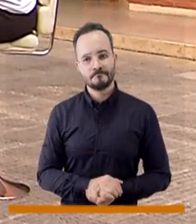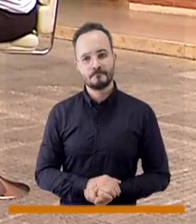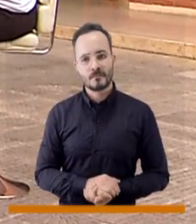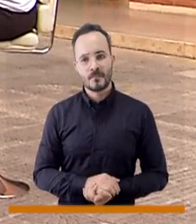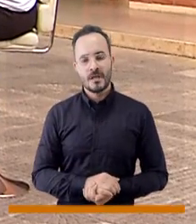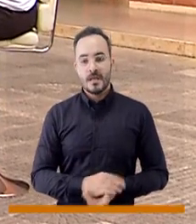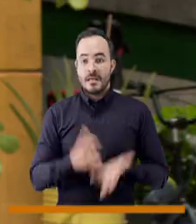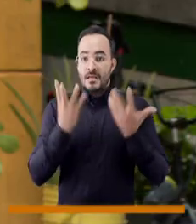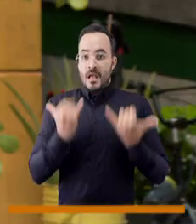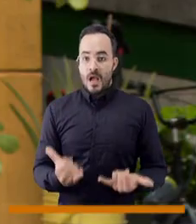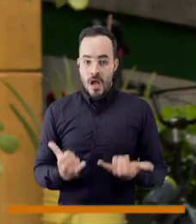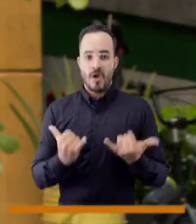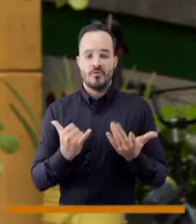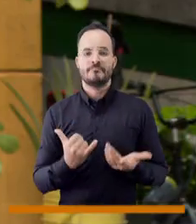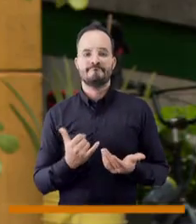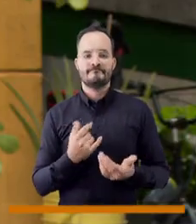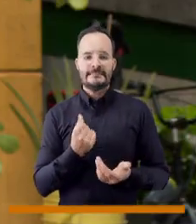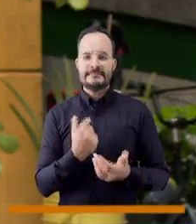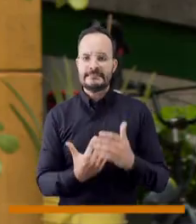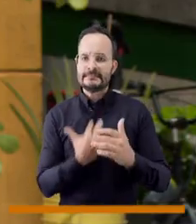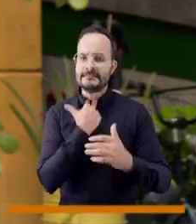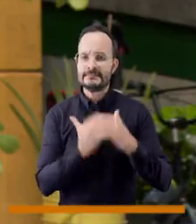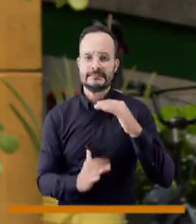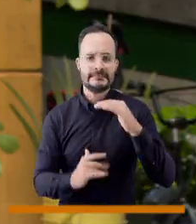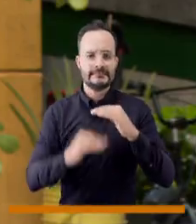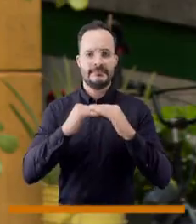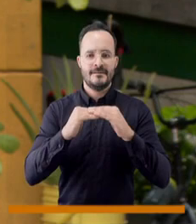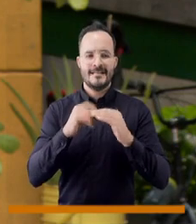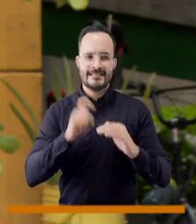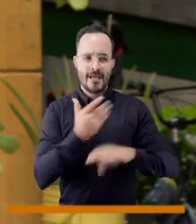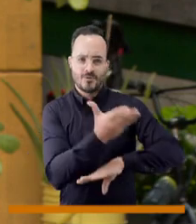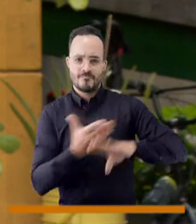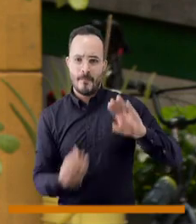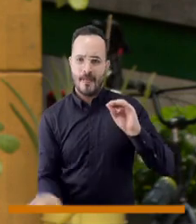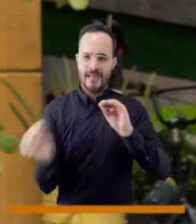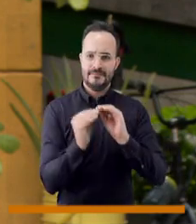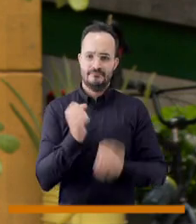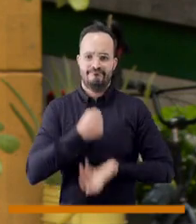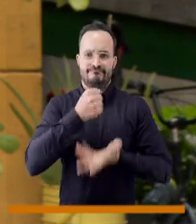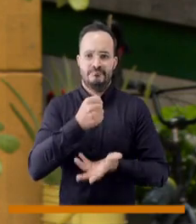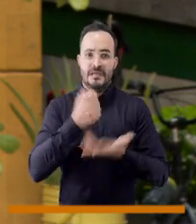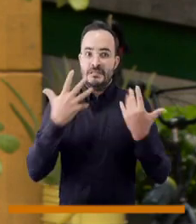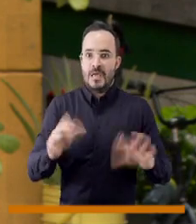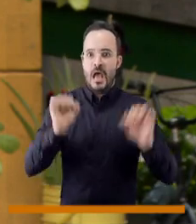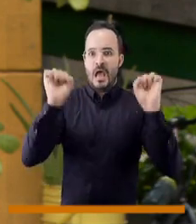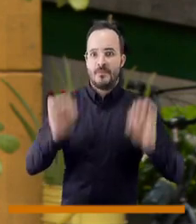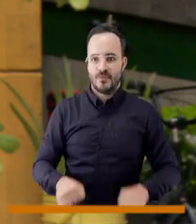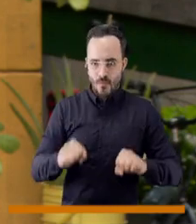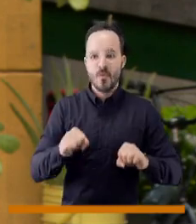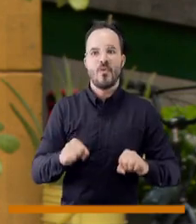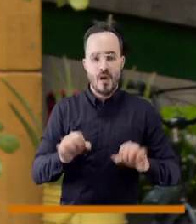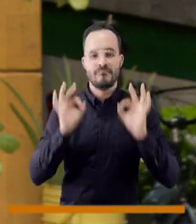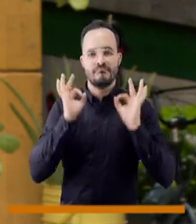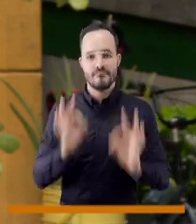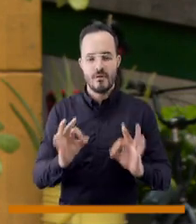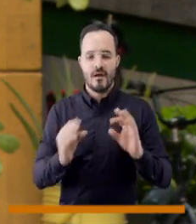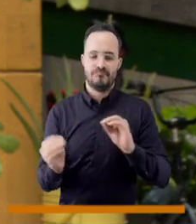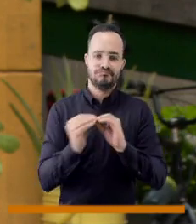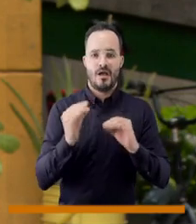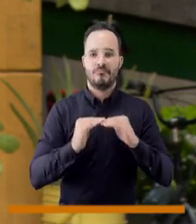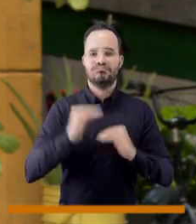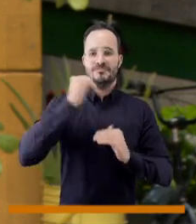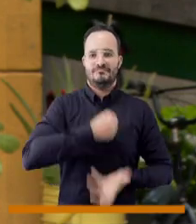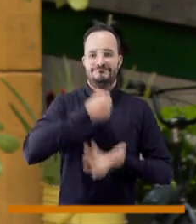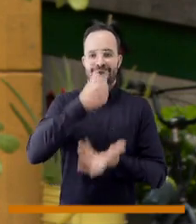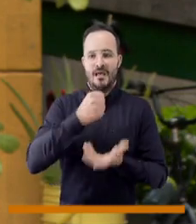Concejal, con el superávit, para volver a retomar un poco lo aprobado en el Consejo, ¿se atenderán las necesidades de